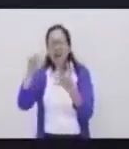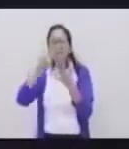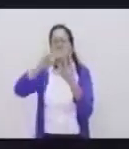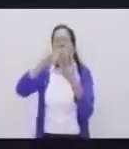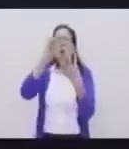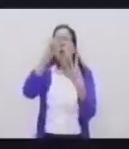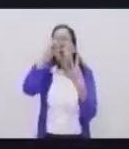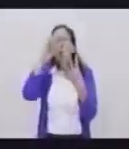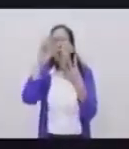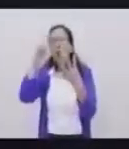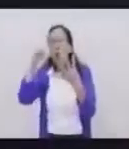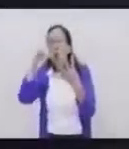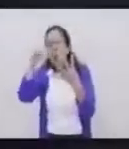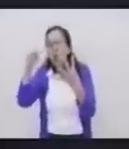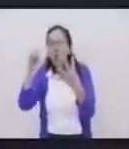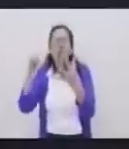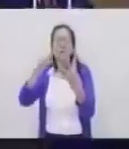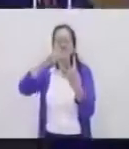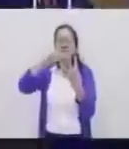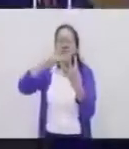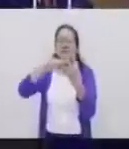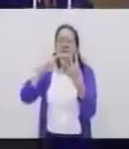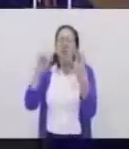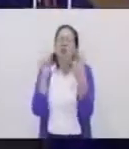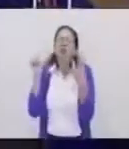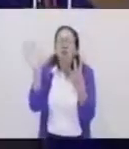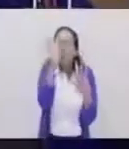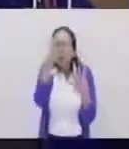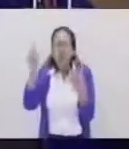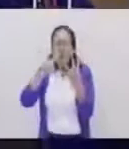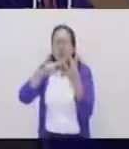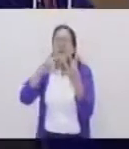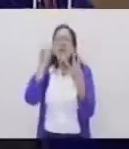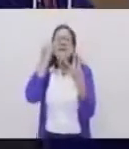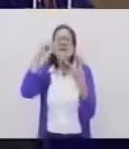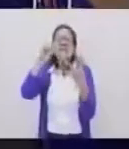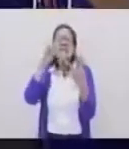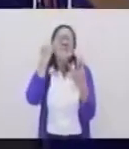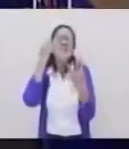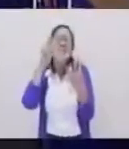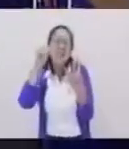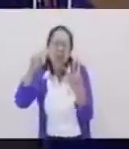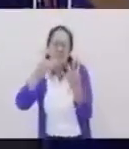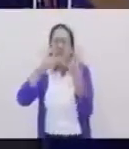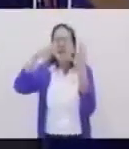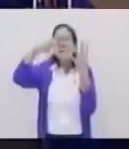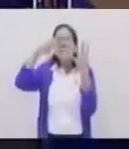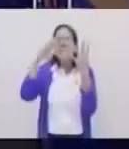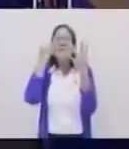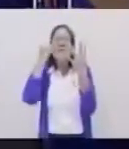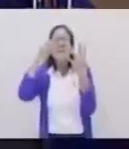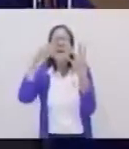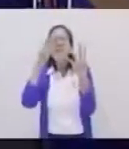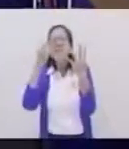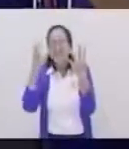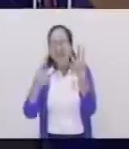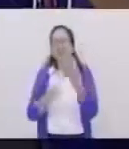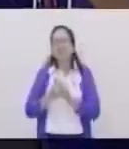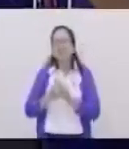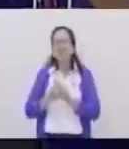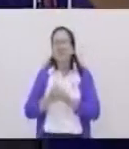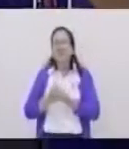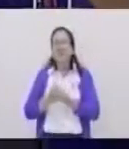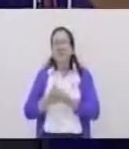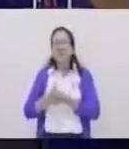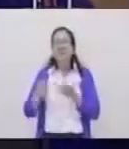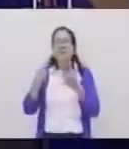otoño, invierno y primavera. ¿Sí? Tenemos verano. El verano, acuérdense que es la estación